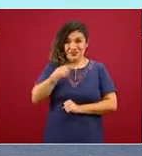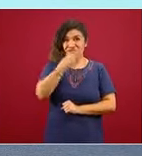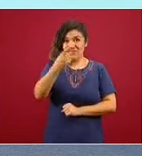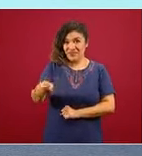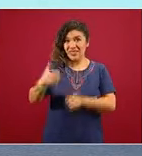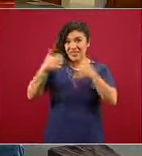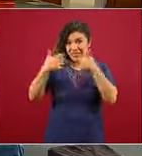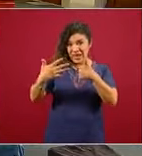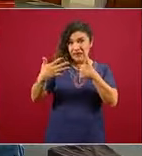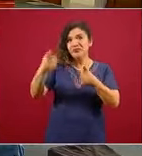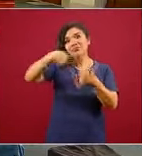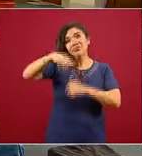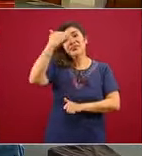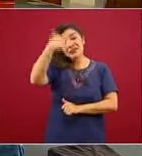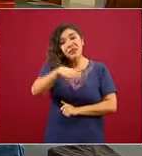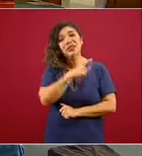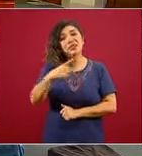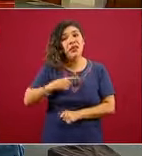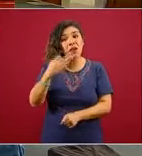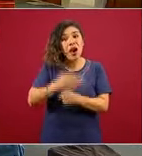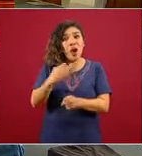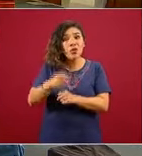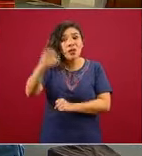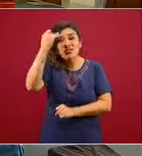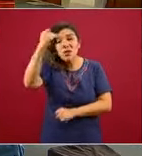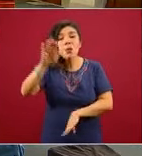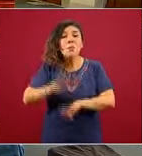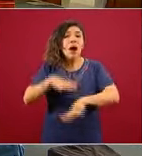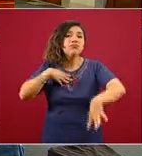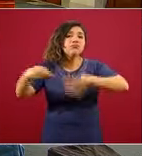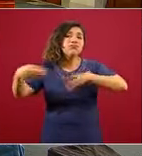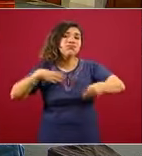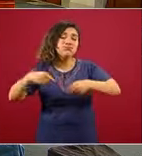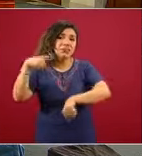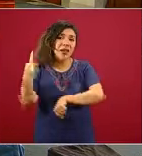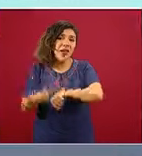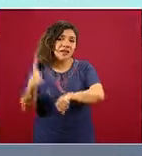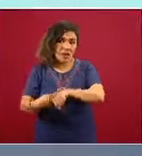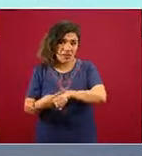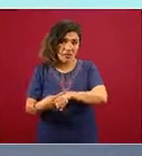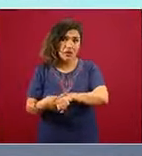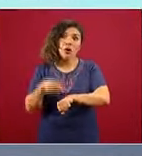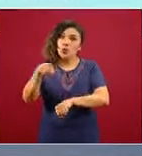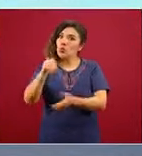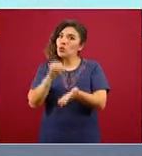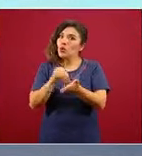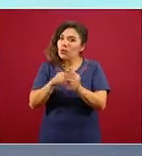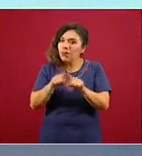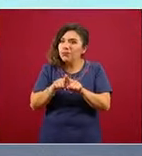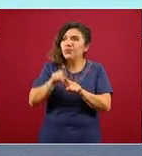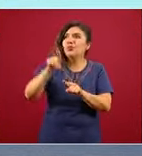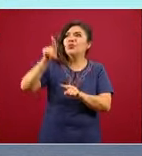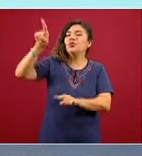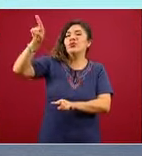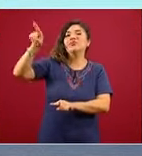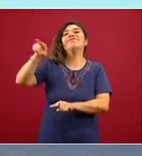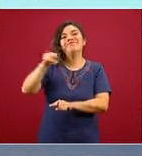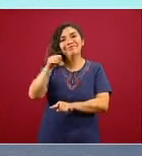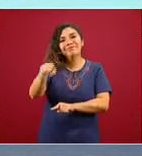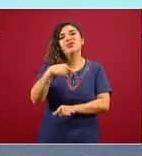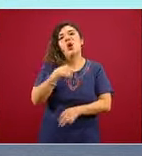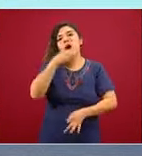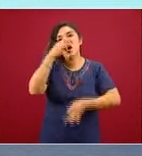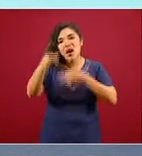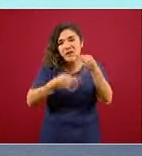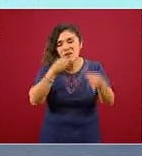ver, que sepan que en este momento están en una fase ascendente de la epidemia, que sus tendencias todavía van para arriba, lo cual entonces es un